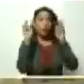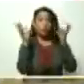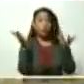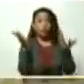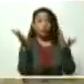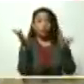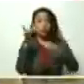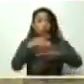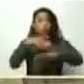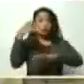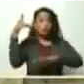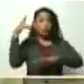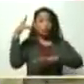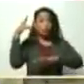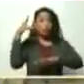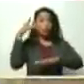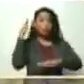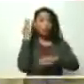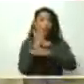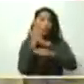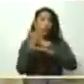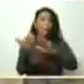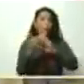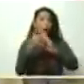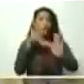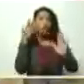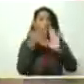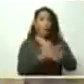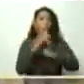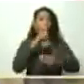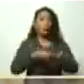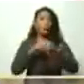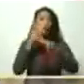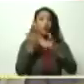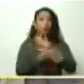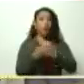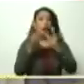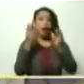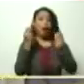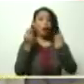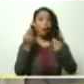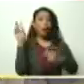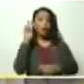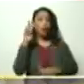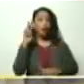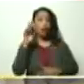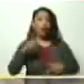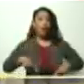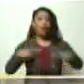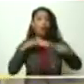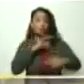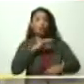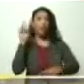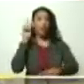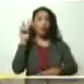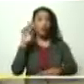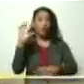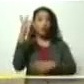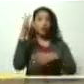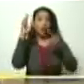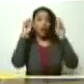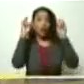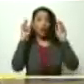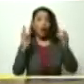graves de las sanciones y el sobrecumplimiento sobre la economía de Venezuela y sobre la vida social de Venezuela en tercer lugar es un acuerdo